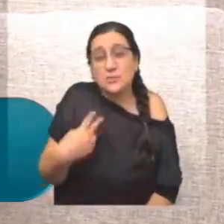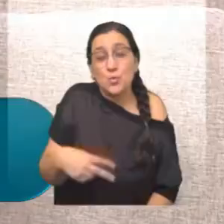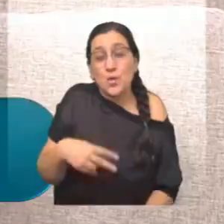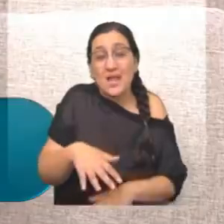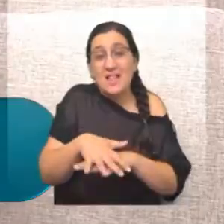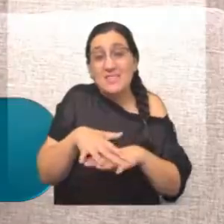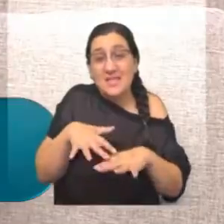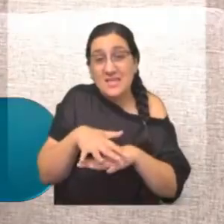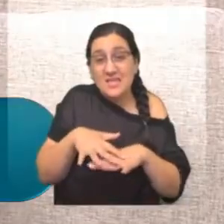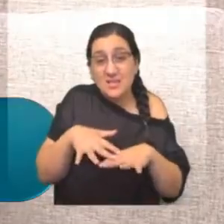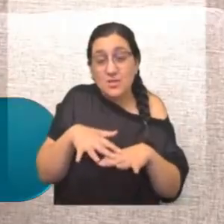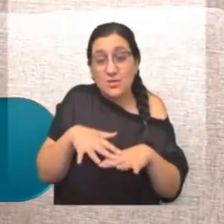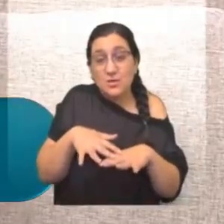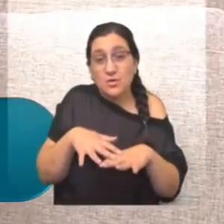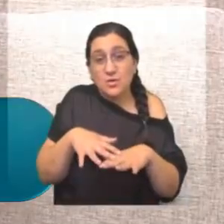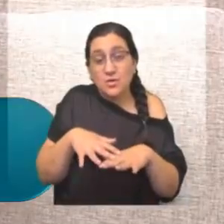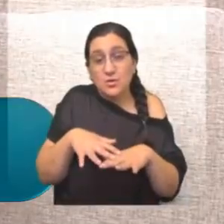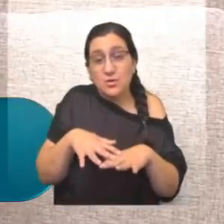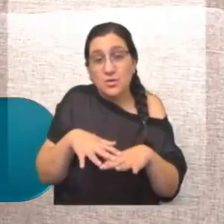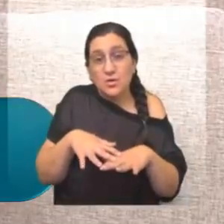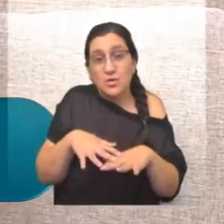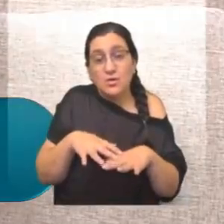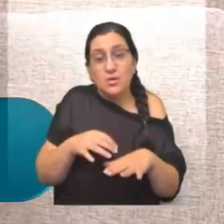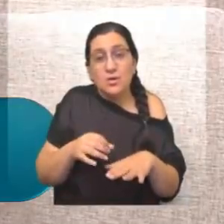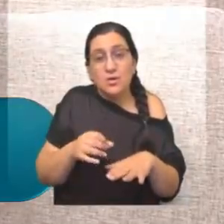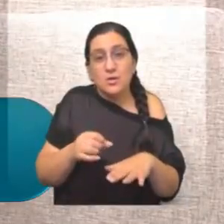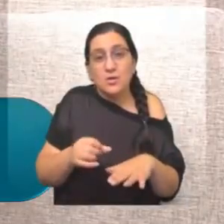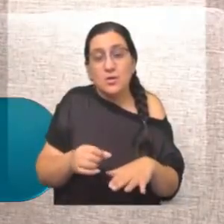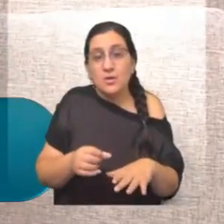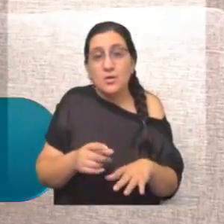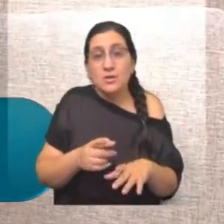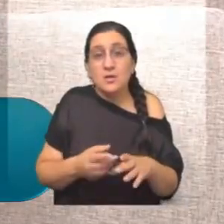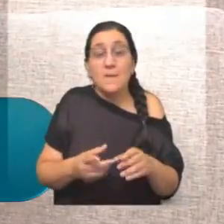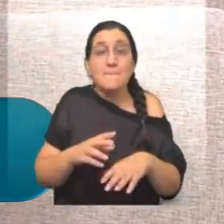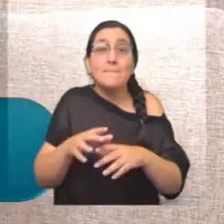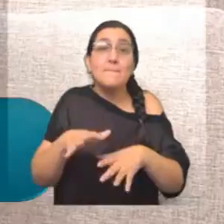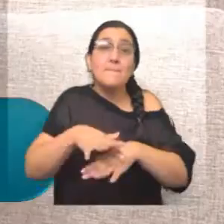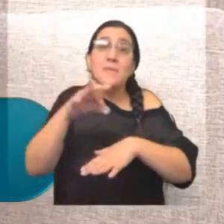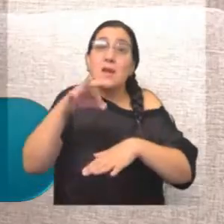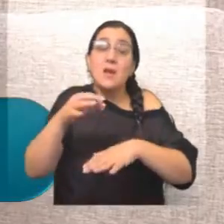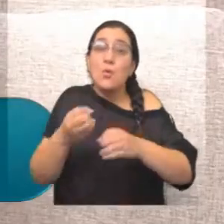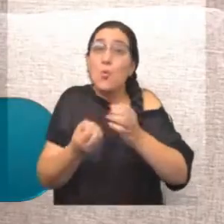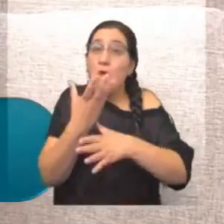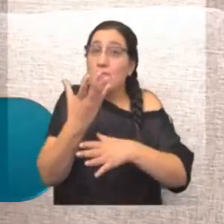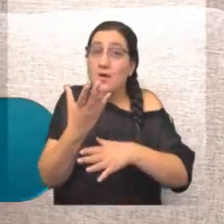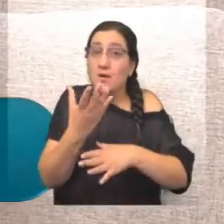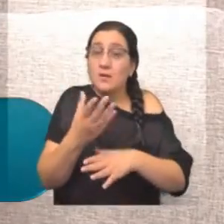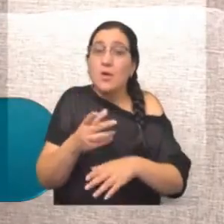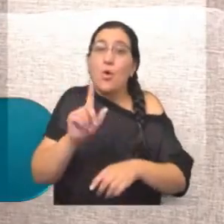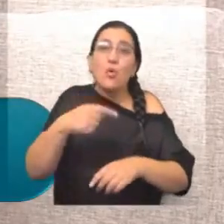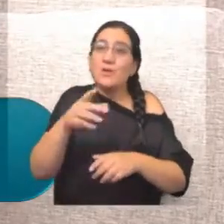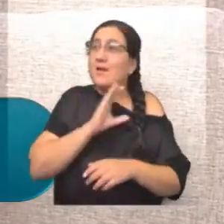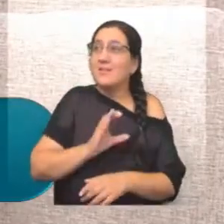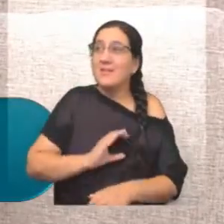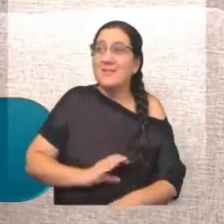post lesiones se sustituye con el mismo tejido de que teníamos nosotros. Es tejido totalmente diferente. Y también tiene otras características.